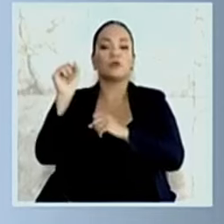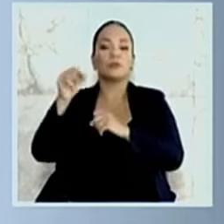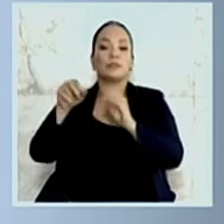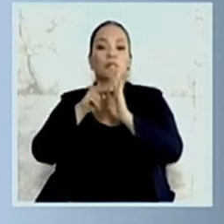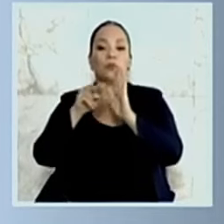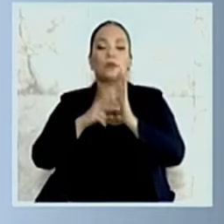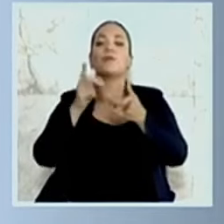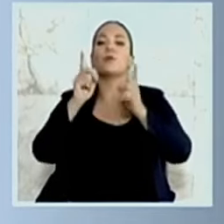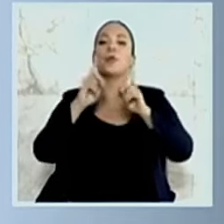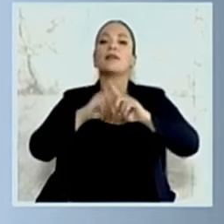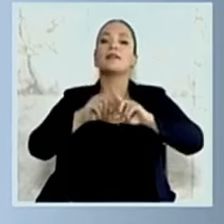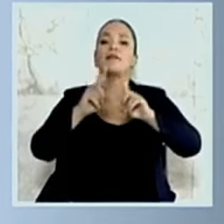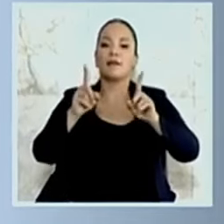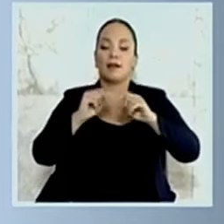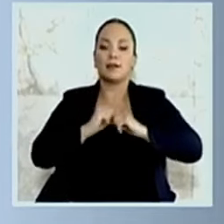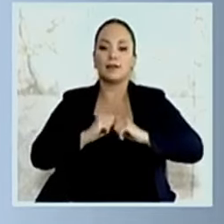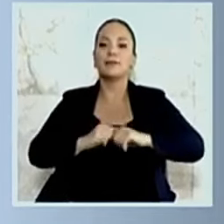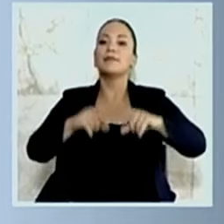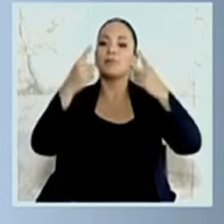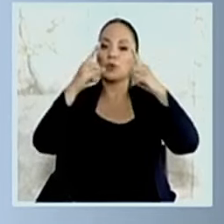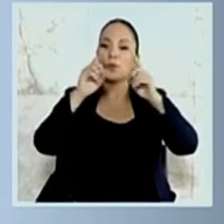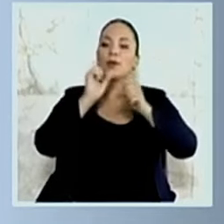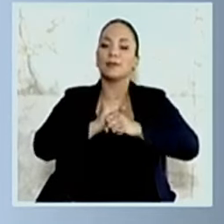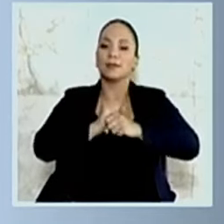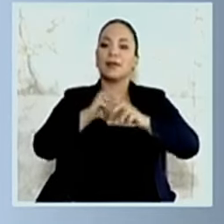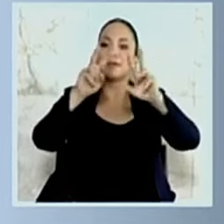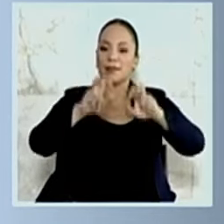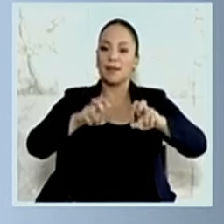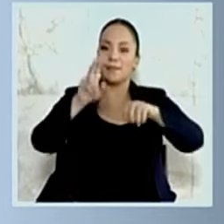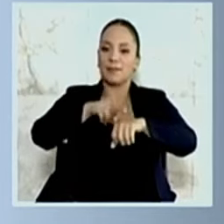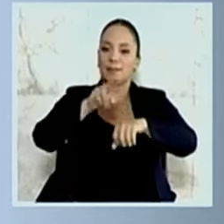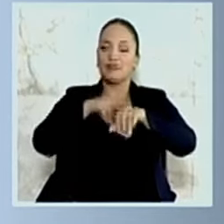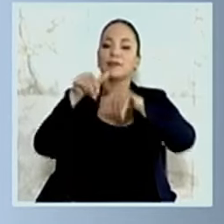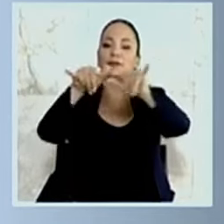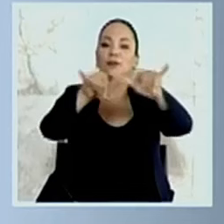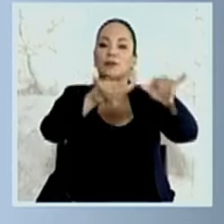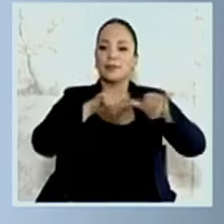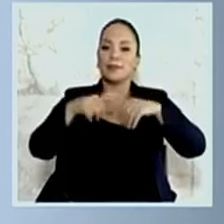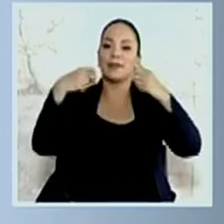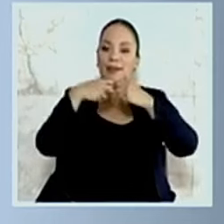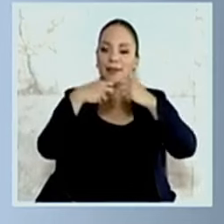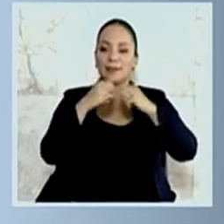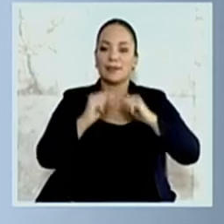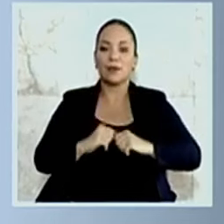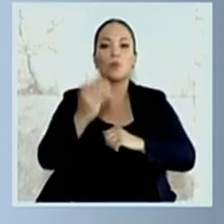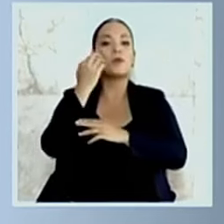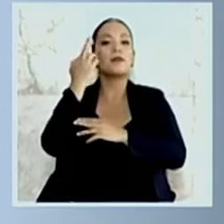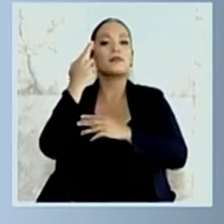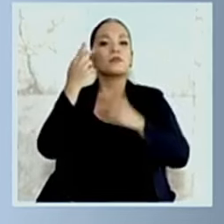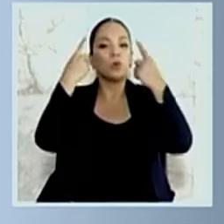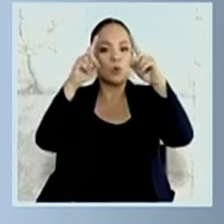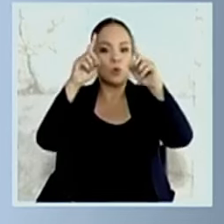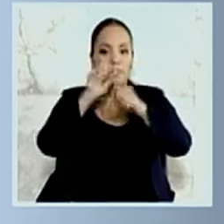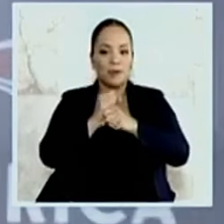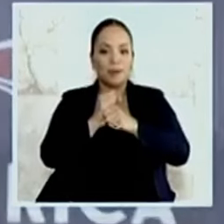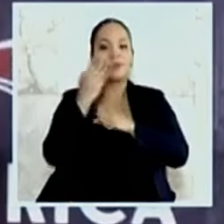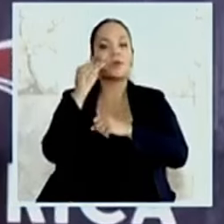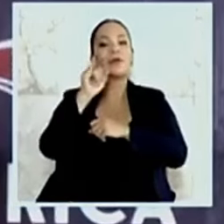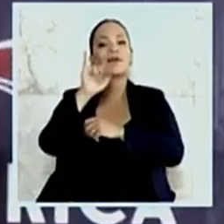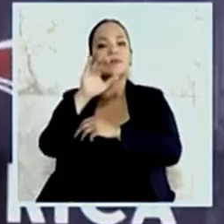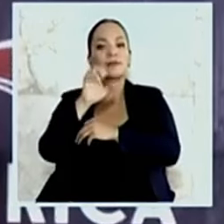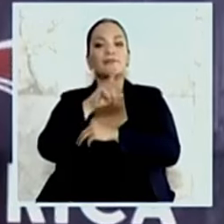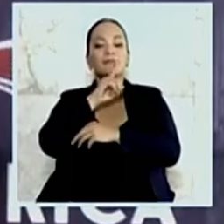propios estudiantes para saber contra qué se les va a evaluar a fin de año. La de fin de año sí va a tener nota. Entonces, ¿cuál es la diferencia